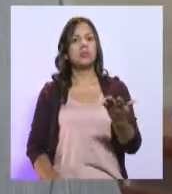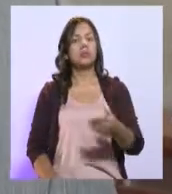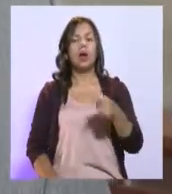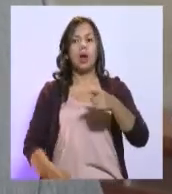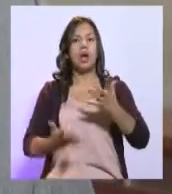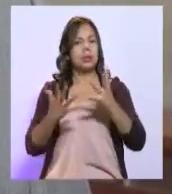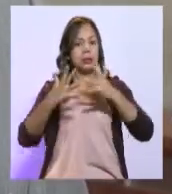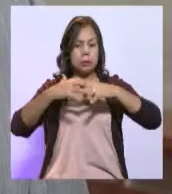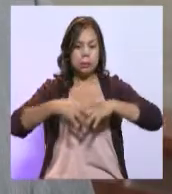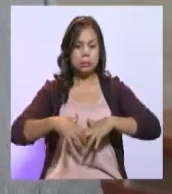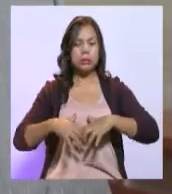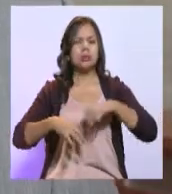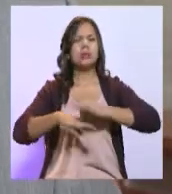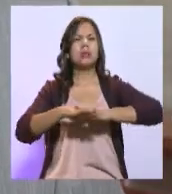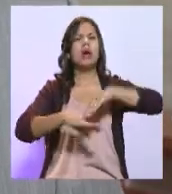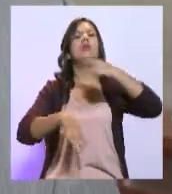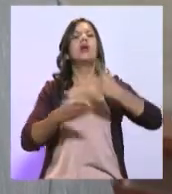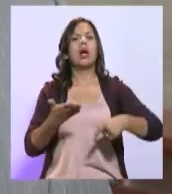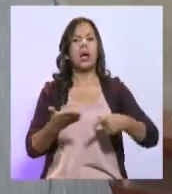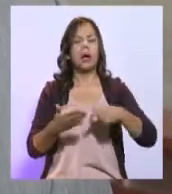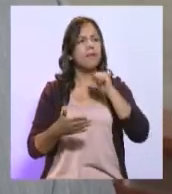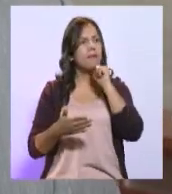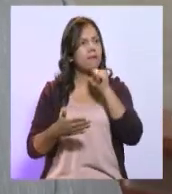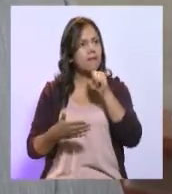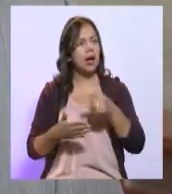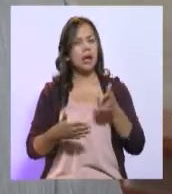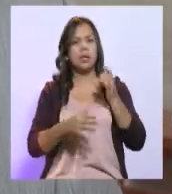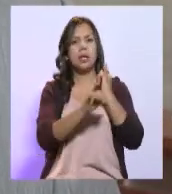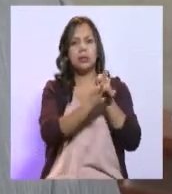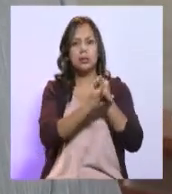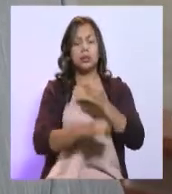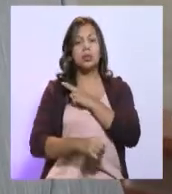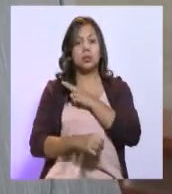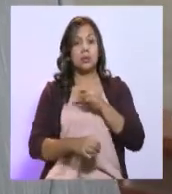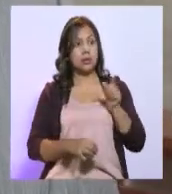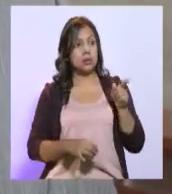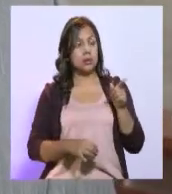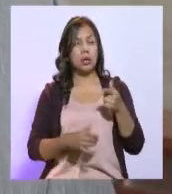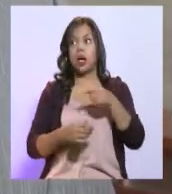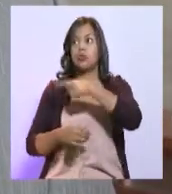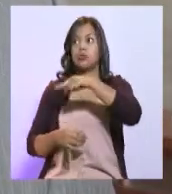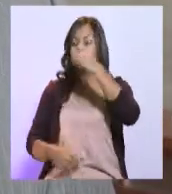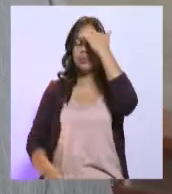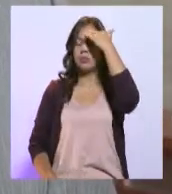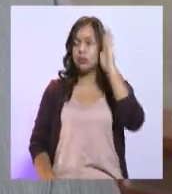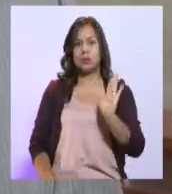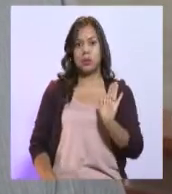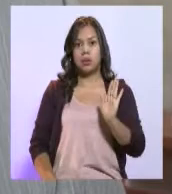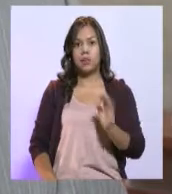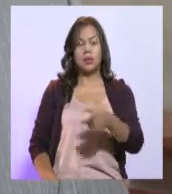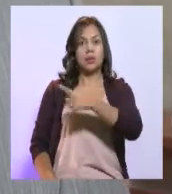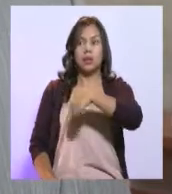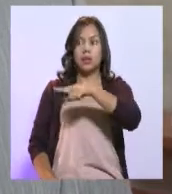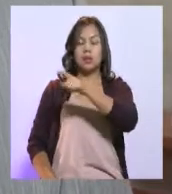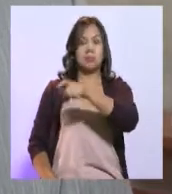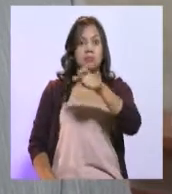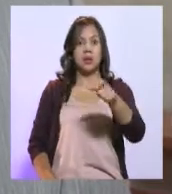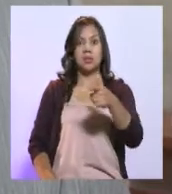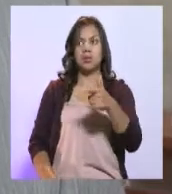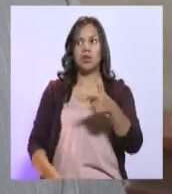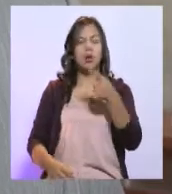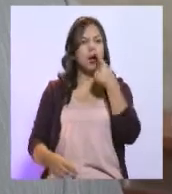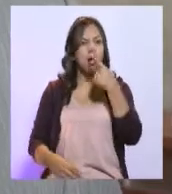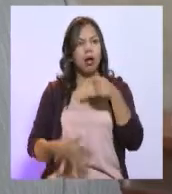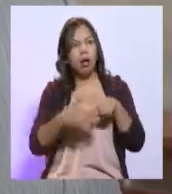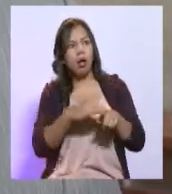que se genera por el desconocimiento de la institucionalidad universitaria y por la actuación de estas personas al